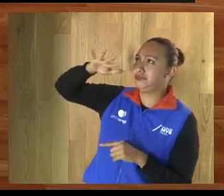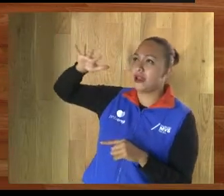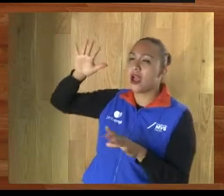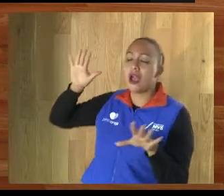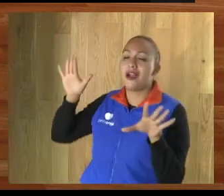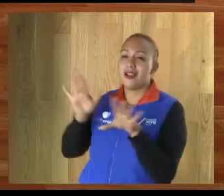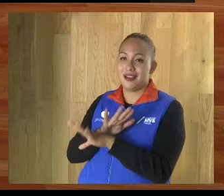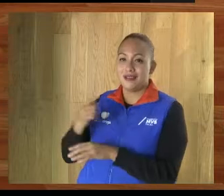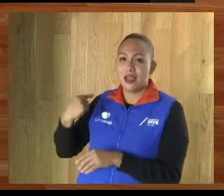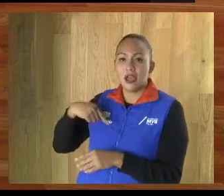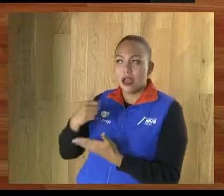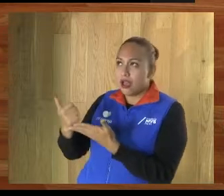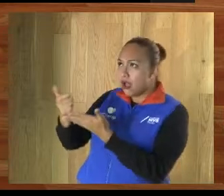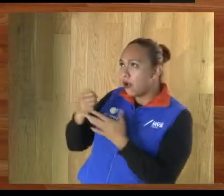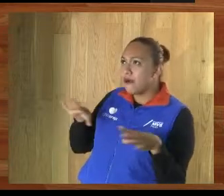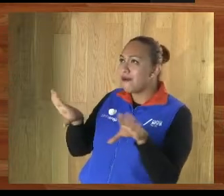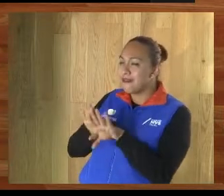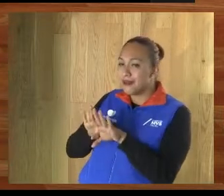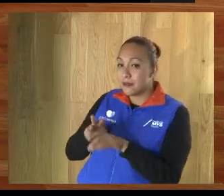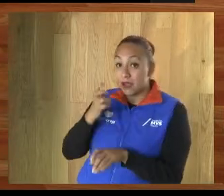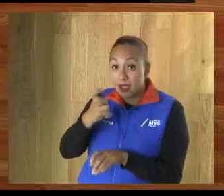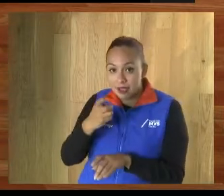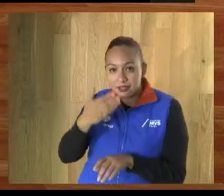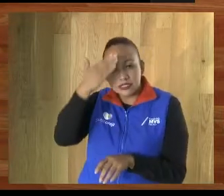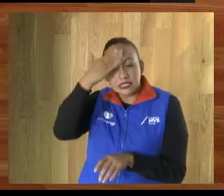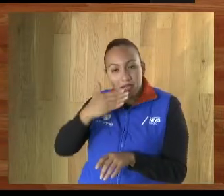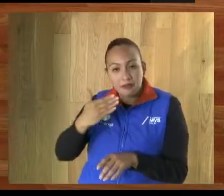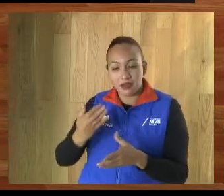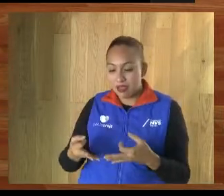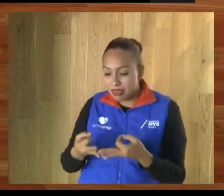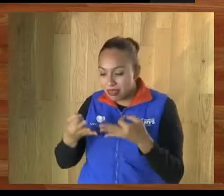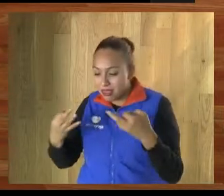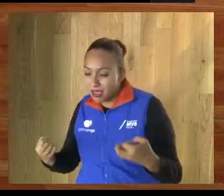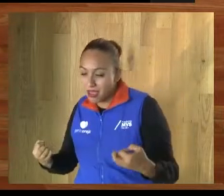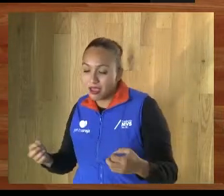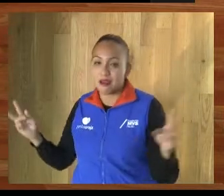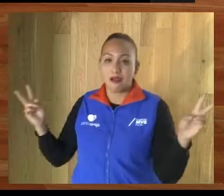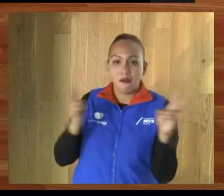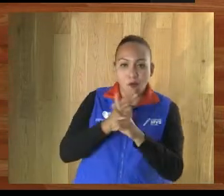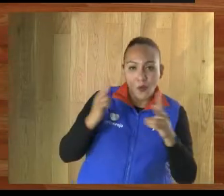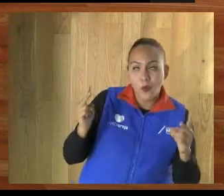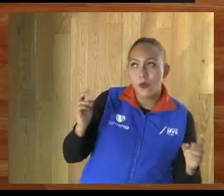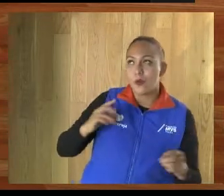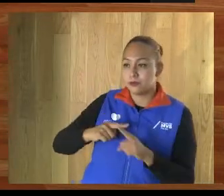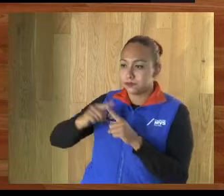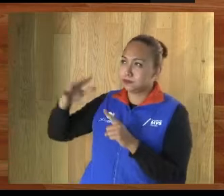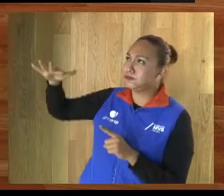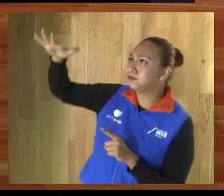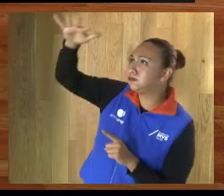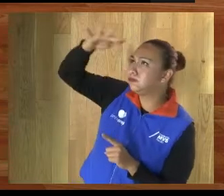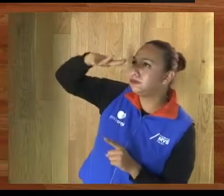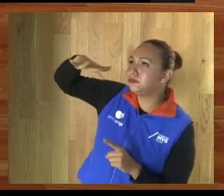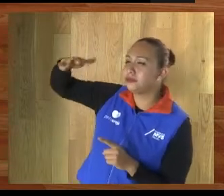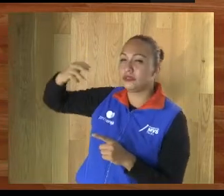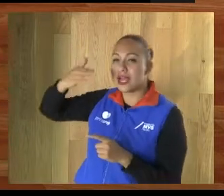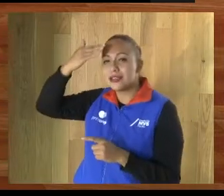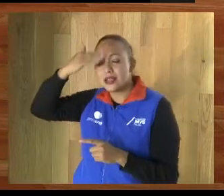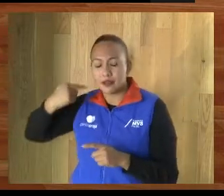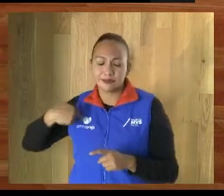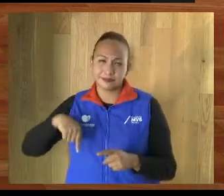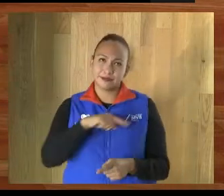Esas fuerzas primarias que están haciendo que cambien y que se transformen los temas y